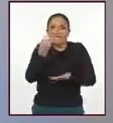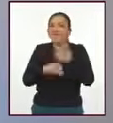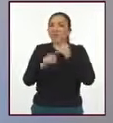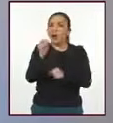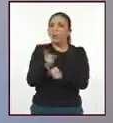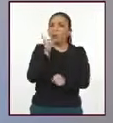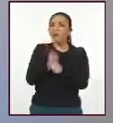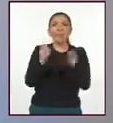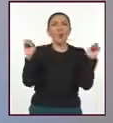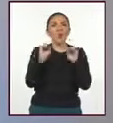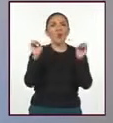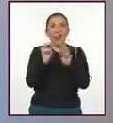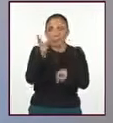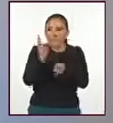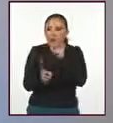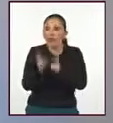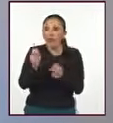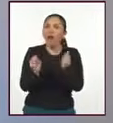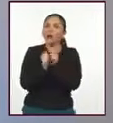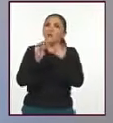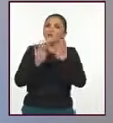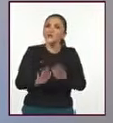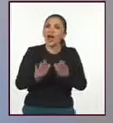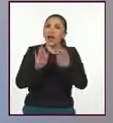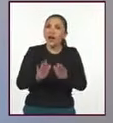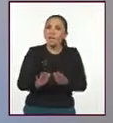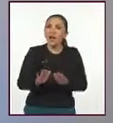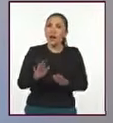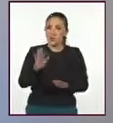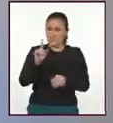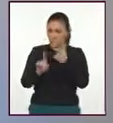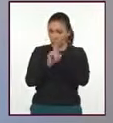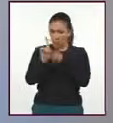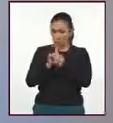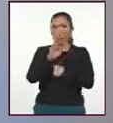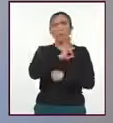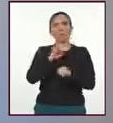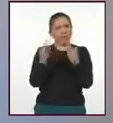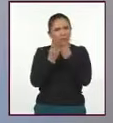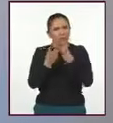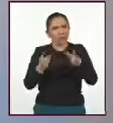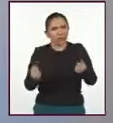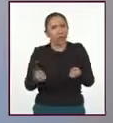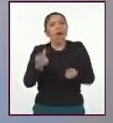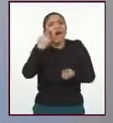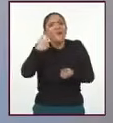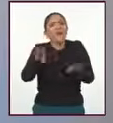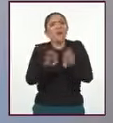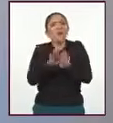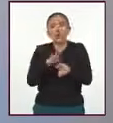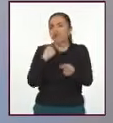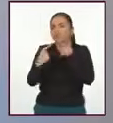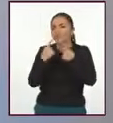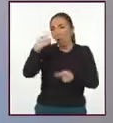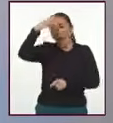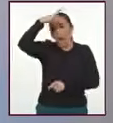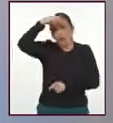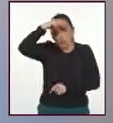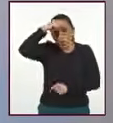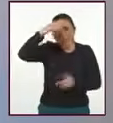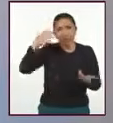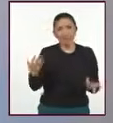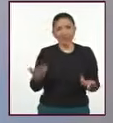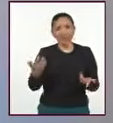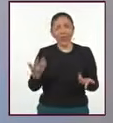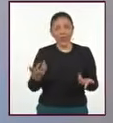de pues, sentarnos con calma y decir, vamos a solucionarlo, vamos a tratar de llegar a un acuerdo. Y generalmente si